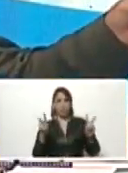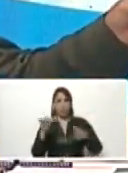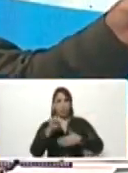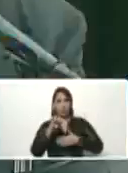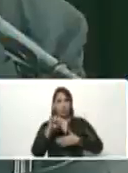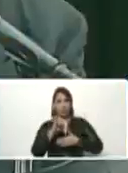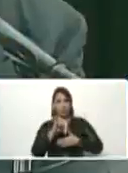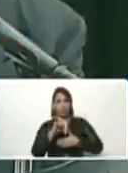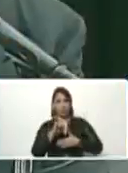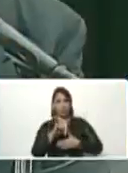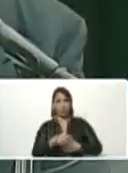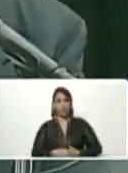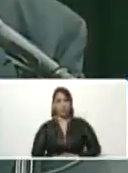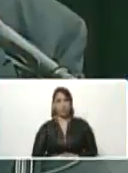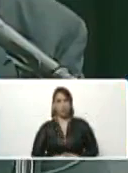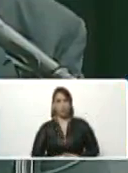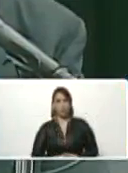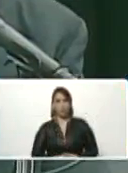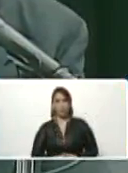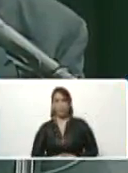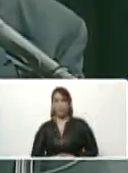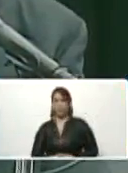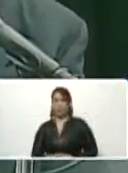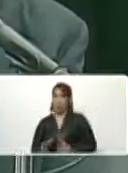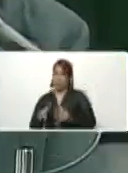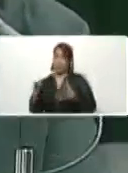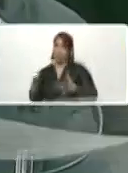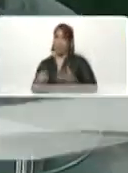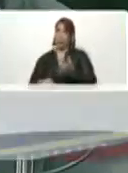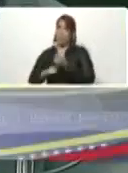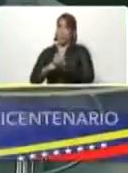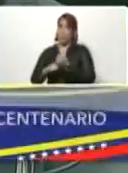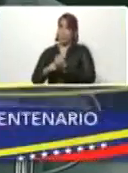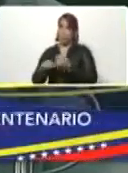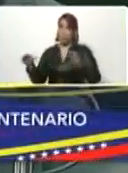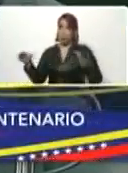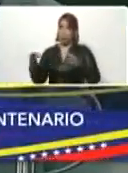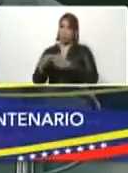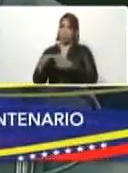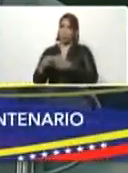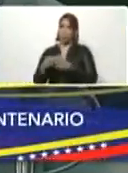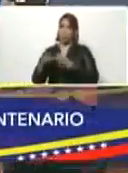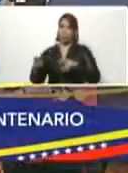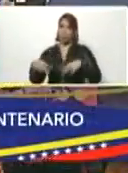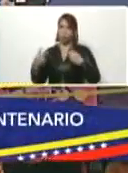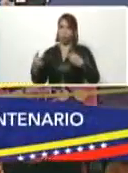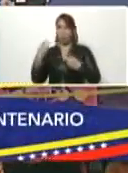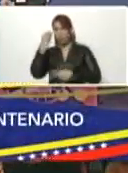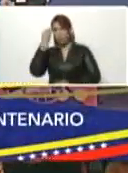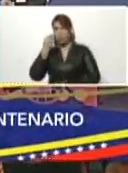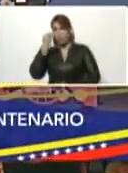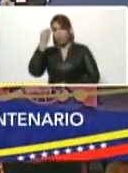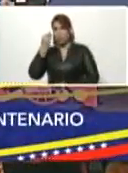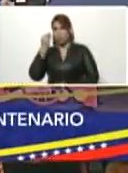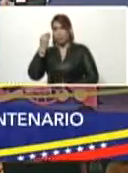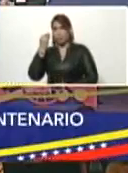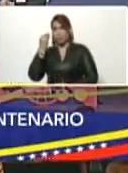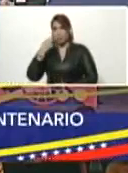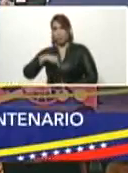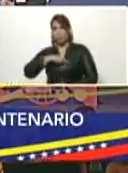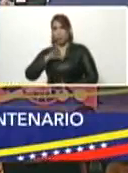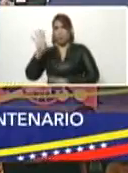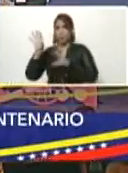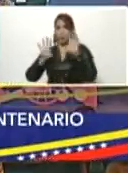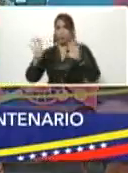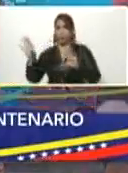Pichincha? Sin duda alguna, jefe, el gran aporte es poder reunirnos en la actualidad con pensadores y pensadoras de nuestros